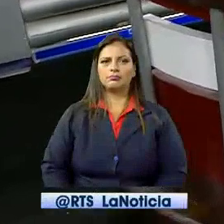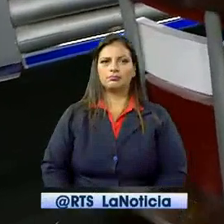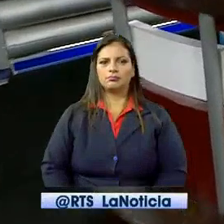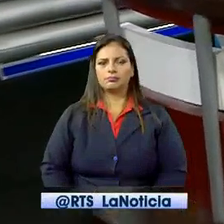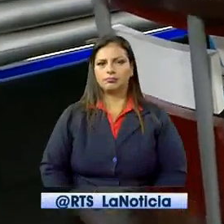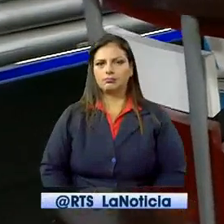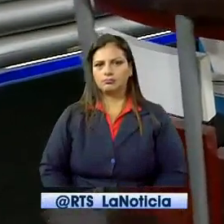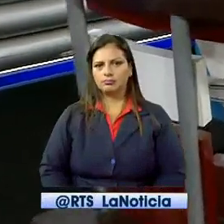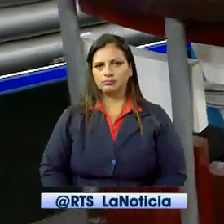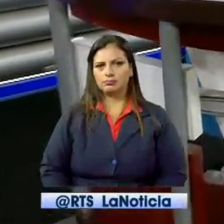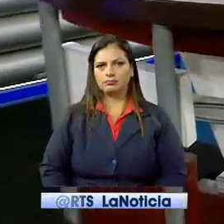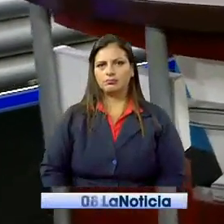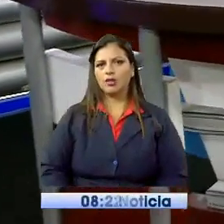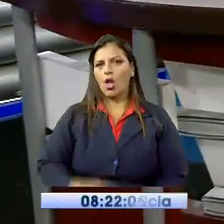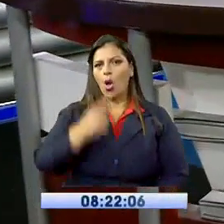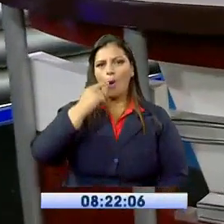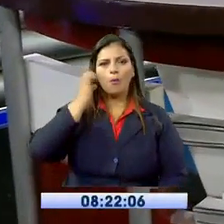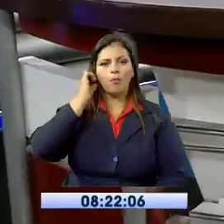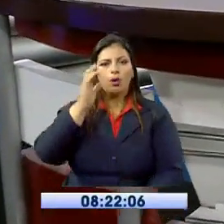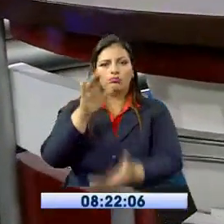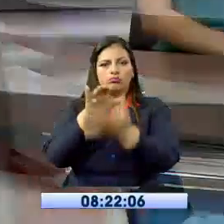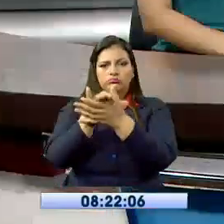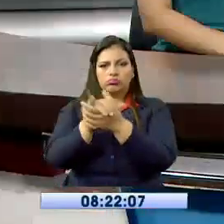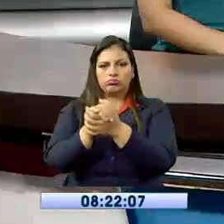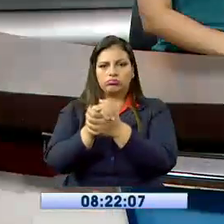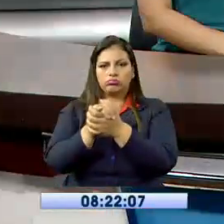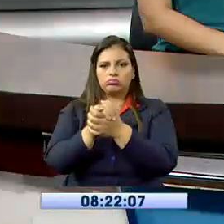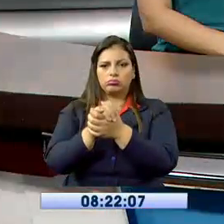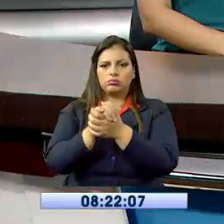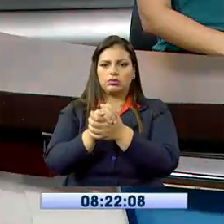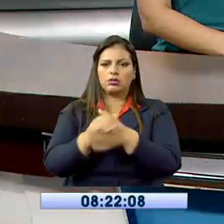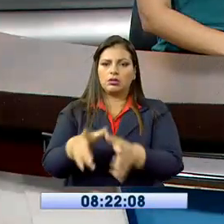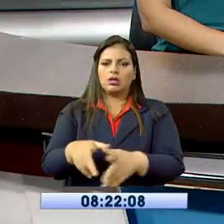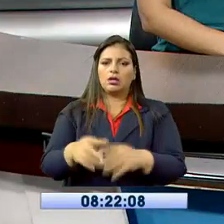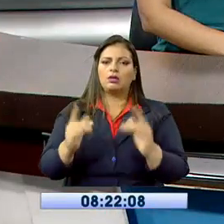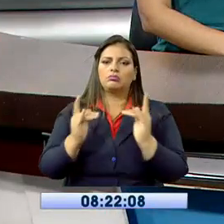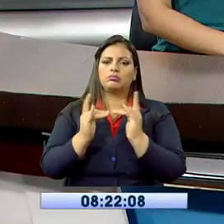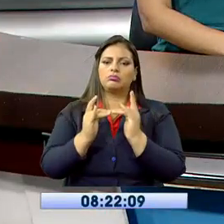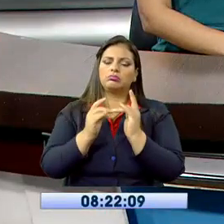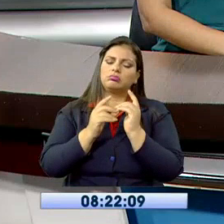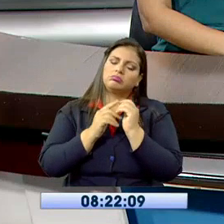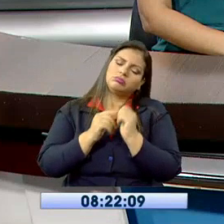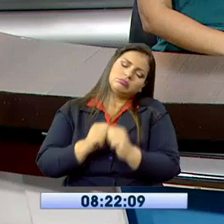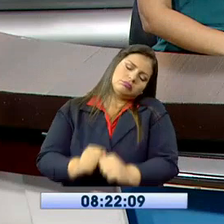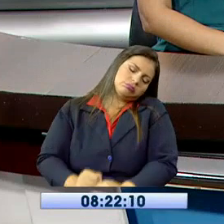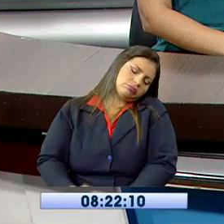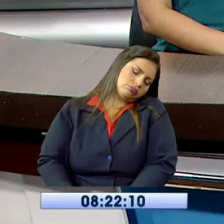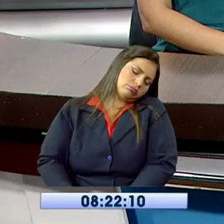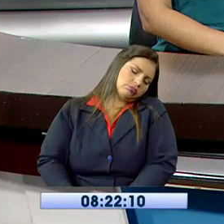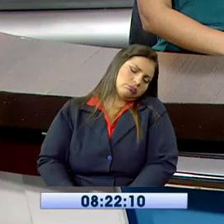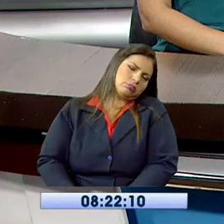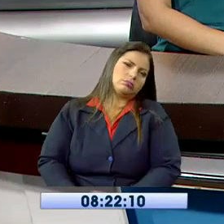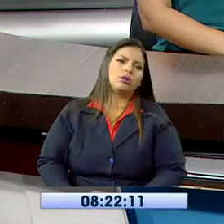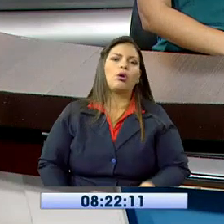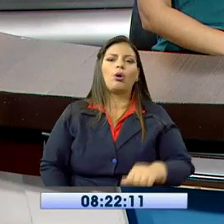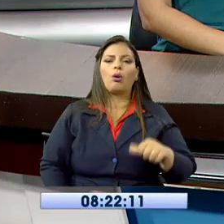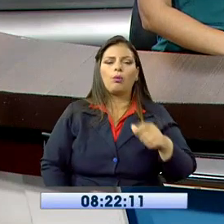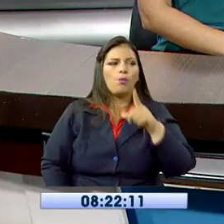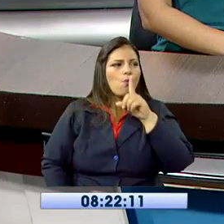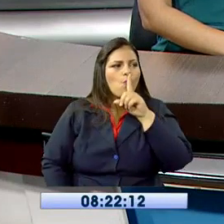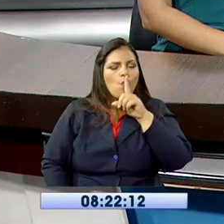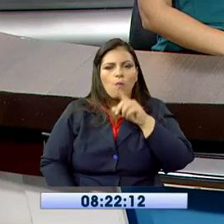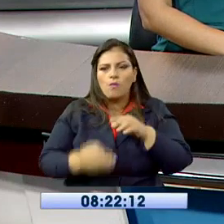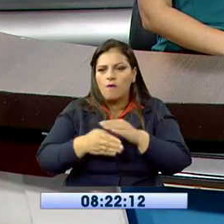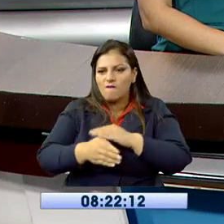Una pareja de esposos fue asesinada con disparos mientras se dormían en su vivienda ubicada en el sitio San Vicente del Cantón 24 de